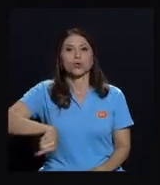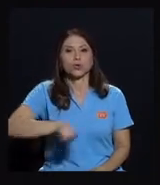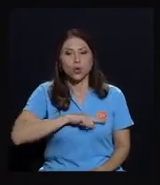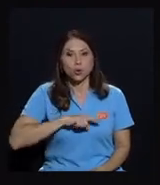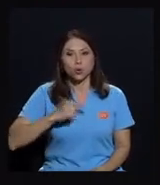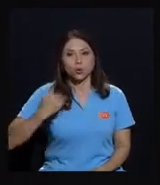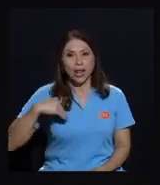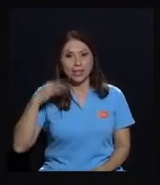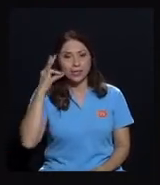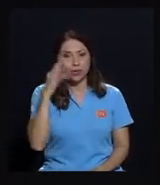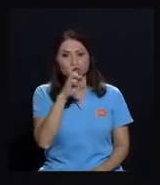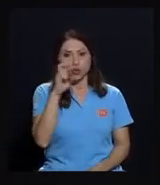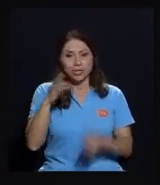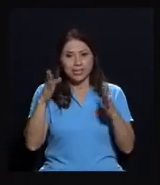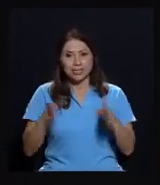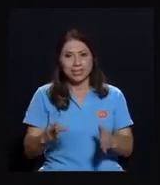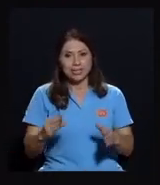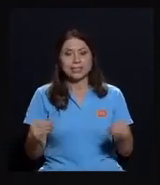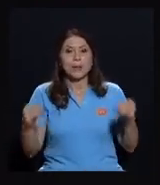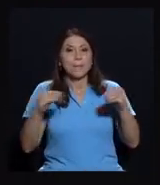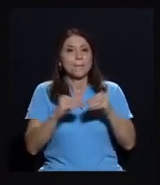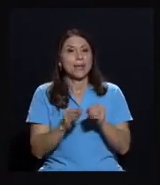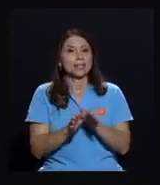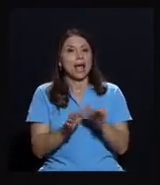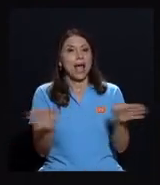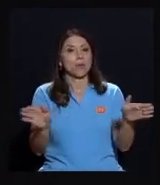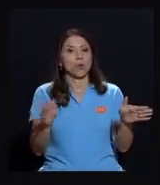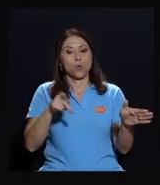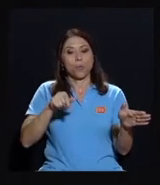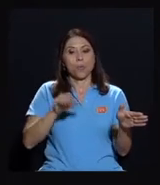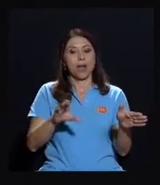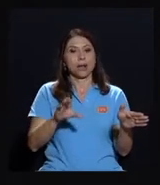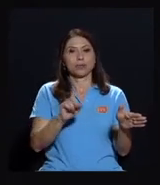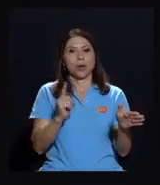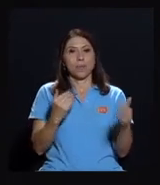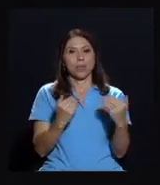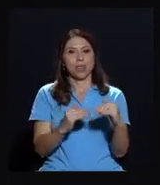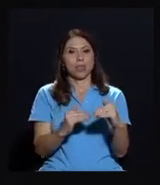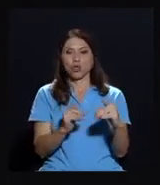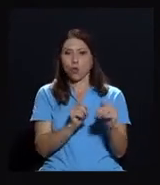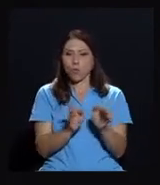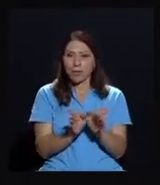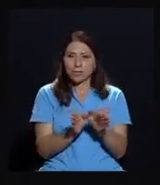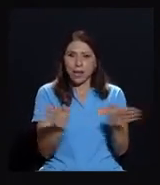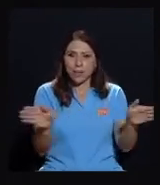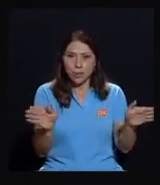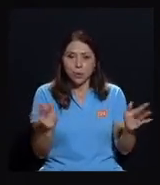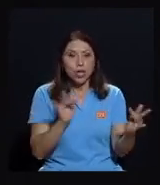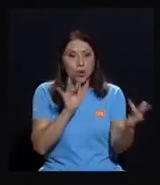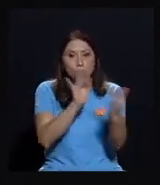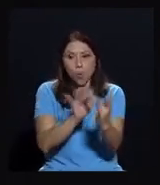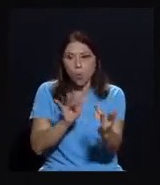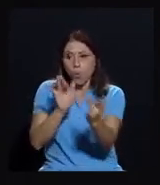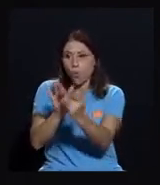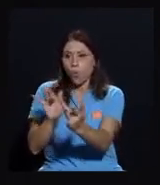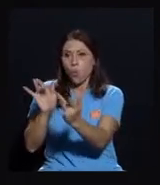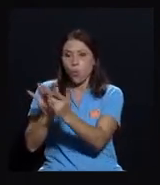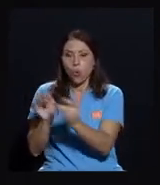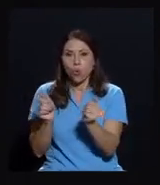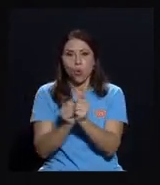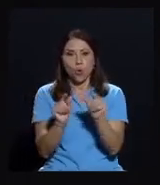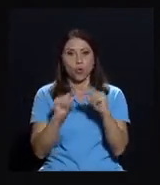costarricenses mucho más amplio que el partido acción ciudadana y en todo caso el contacto con las diferentes fracciones legislativas